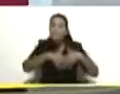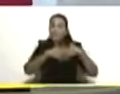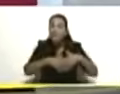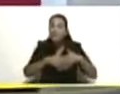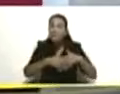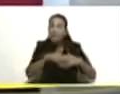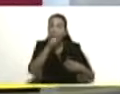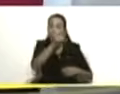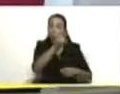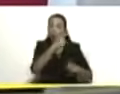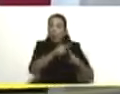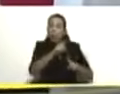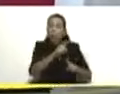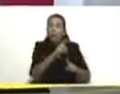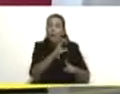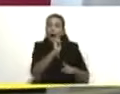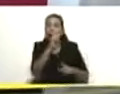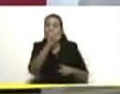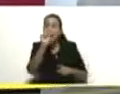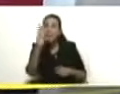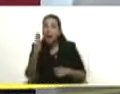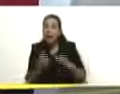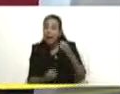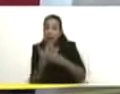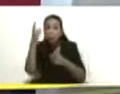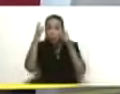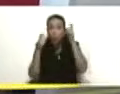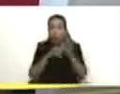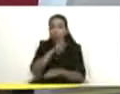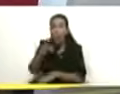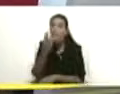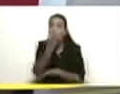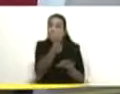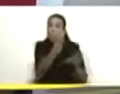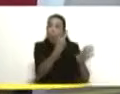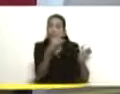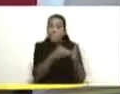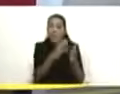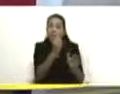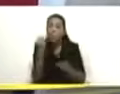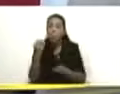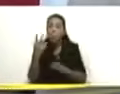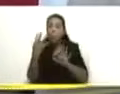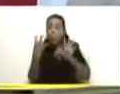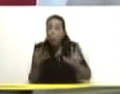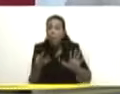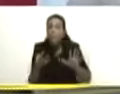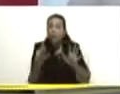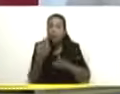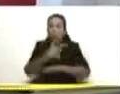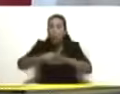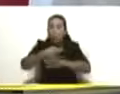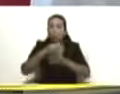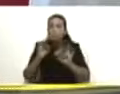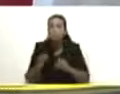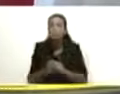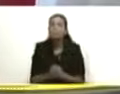Mixta de Salista Porcino del Alba, creada por el comandante Chávez en el 2009, adscrita al Ministerio de Agricultura y